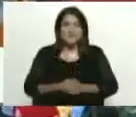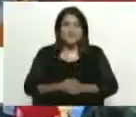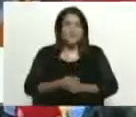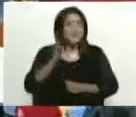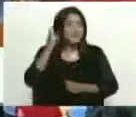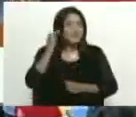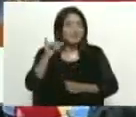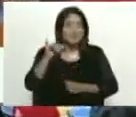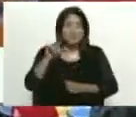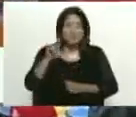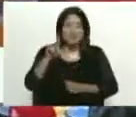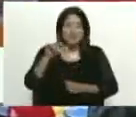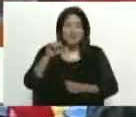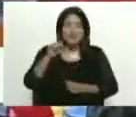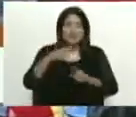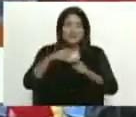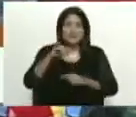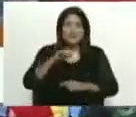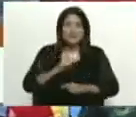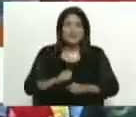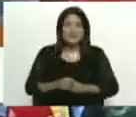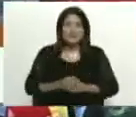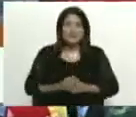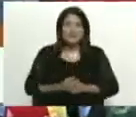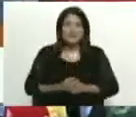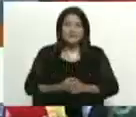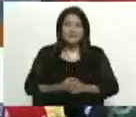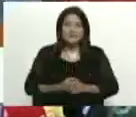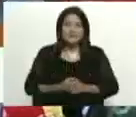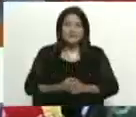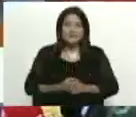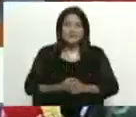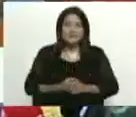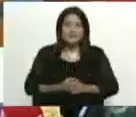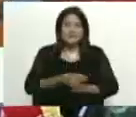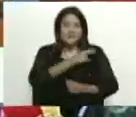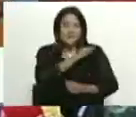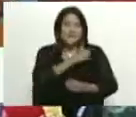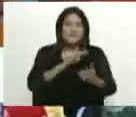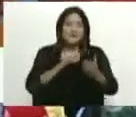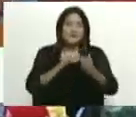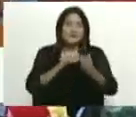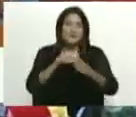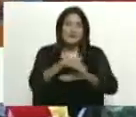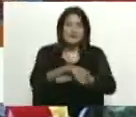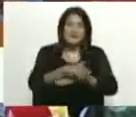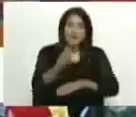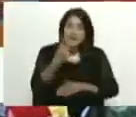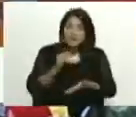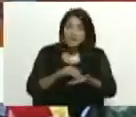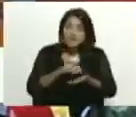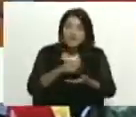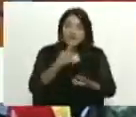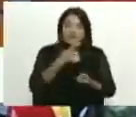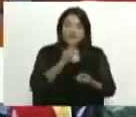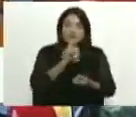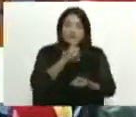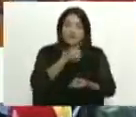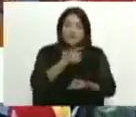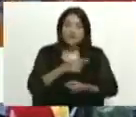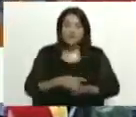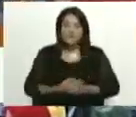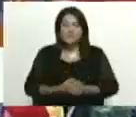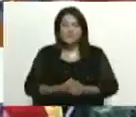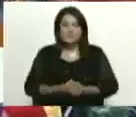Yulexi Barrio, calle 5 de diciembre. Yulexi, ya te nombré dos veces. ¿Ves?